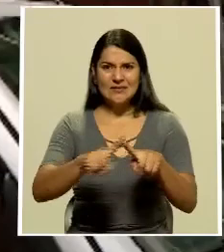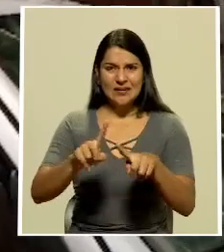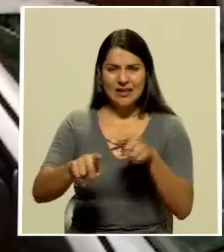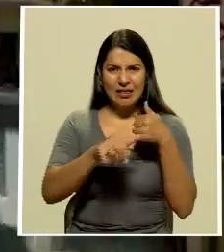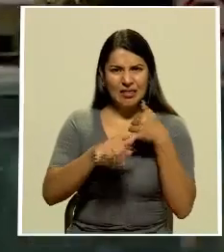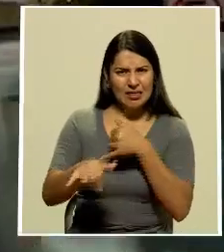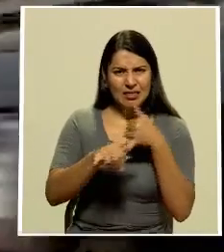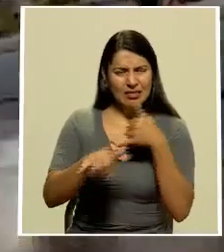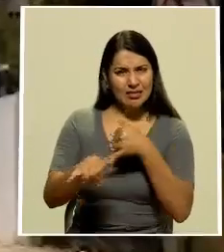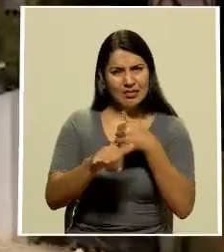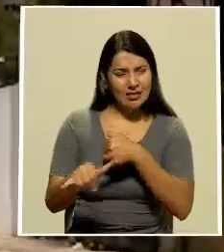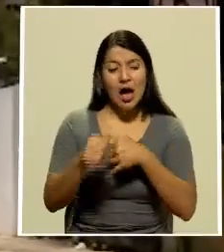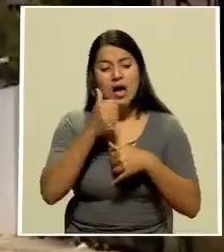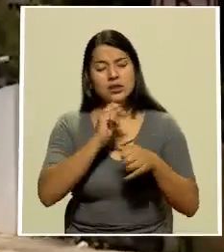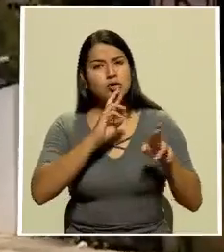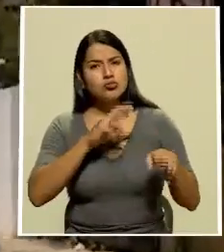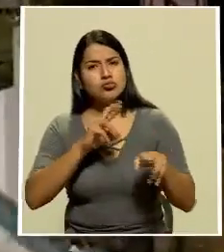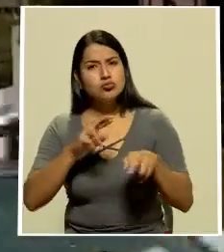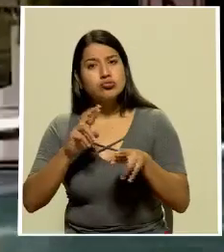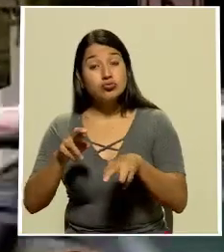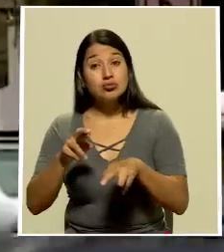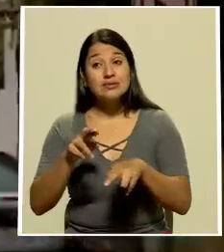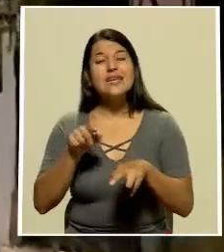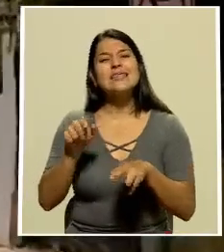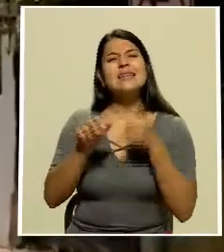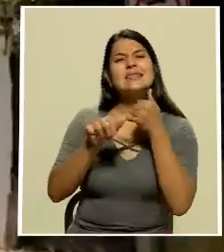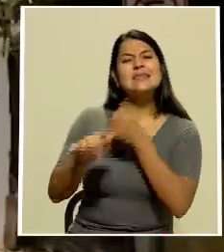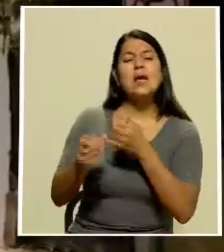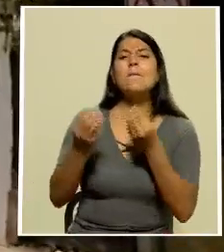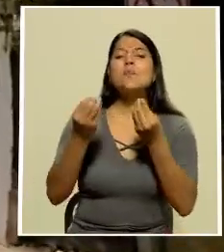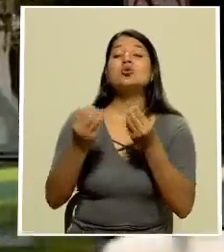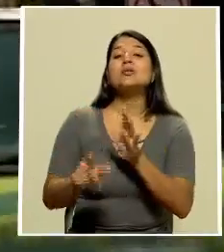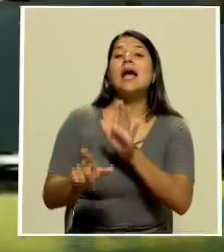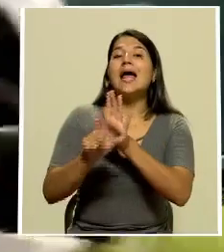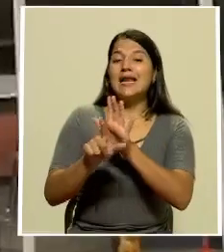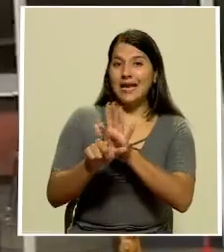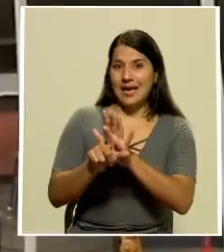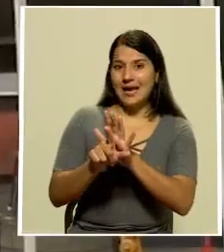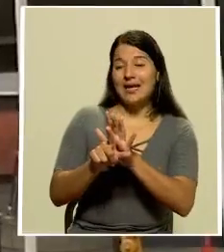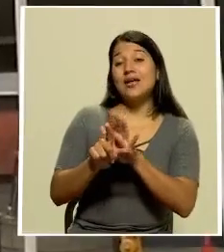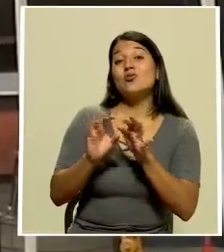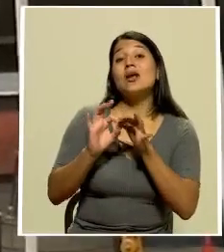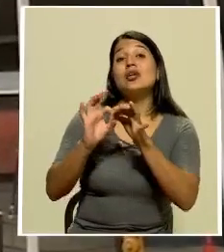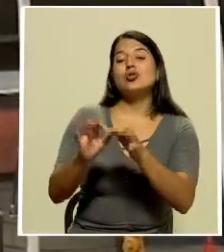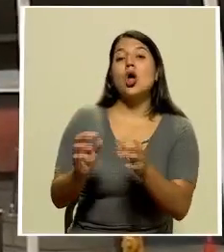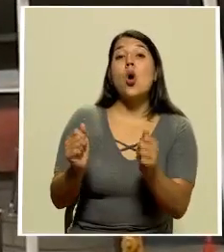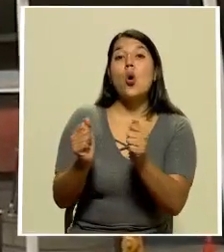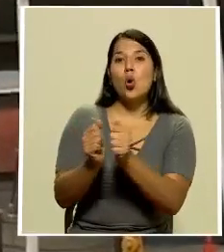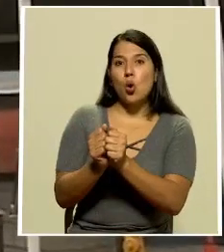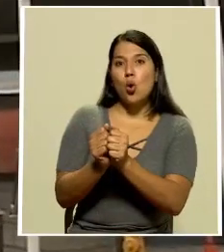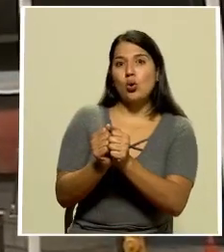estaban acumuladas y que impugnaban una serie de leyes relacionadas con la contribución solidaria que tienen que